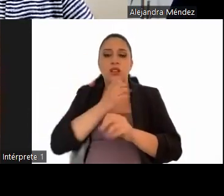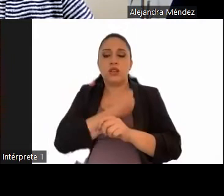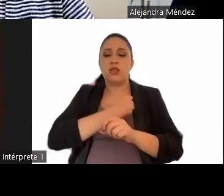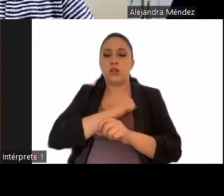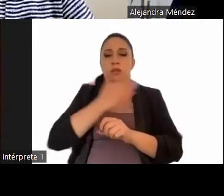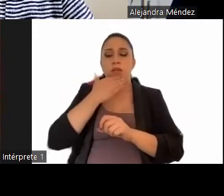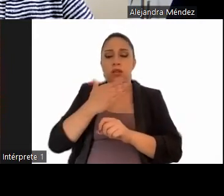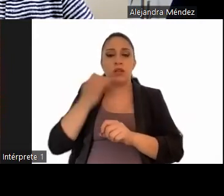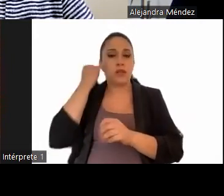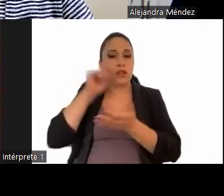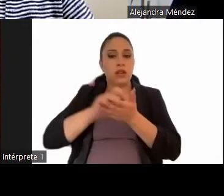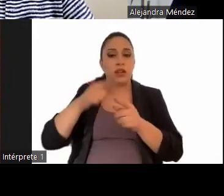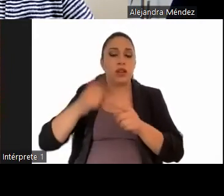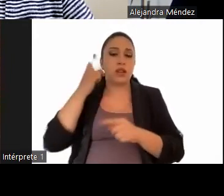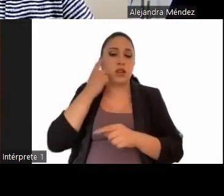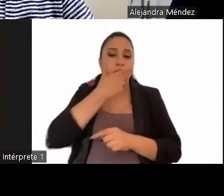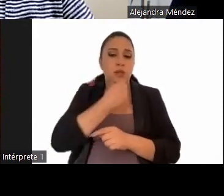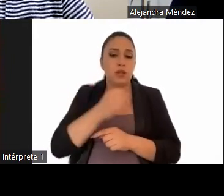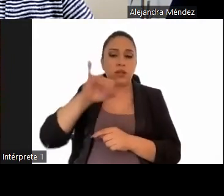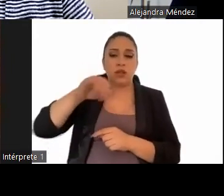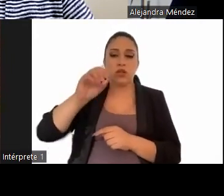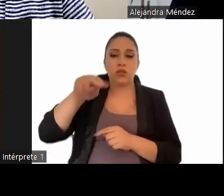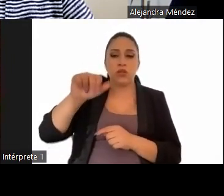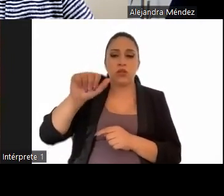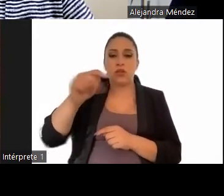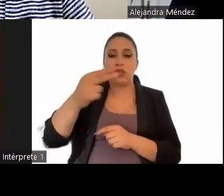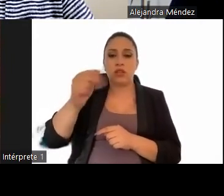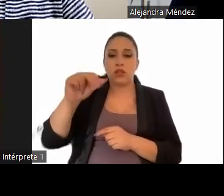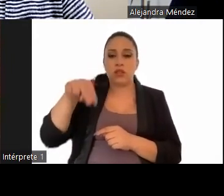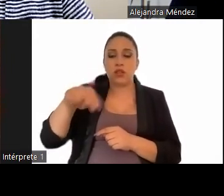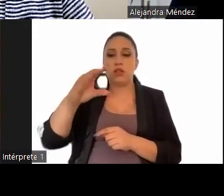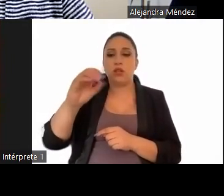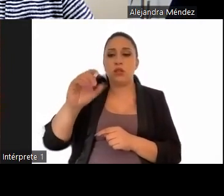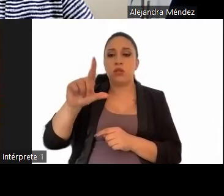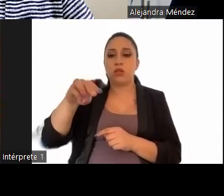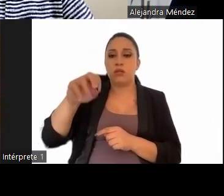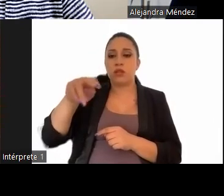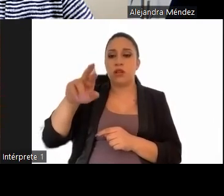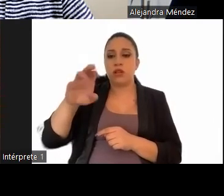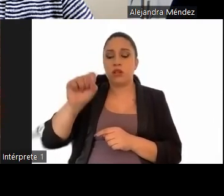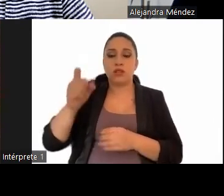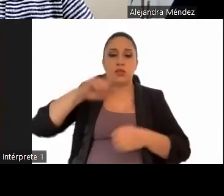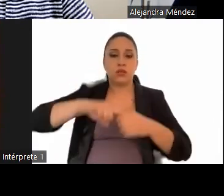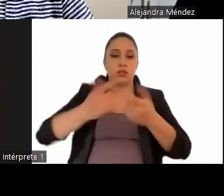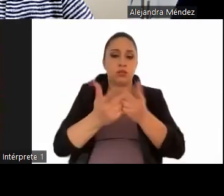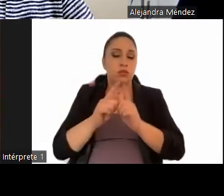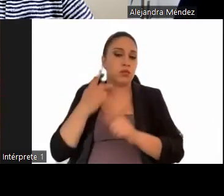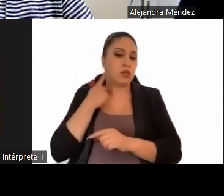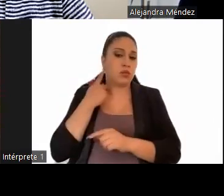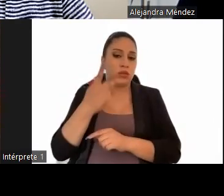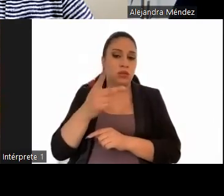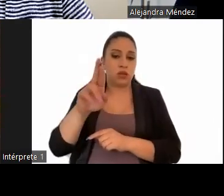presentado por el diputado Jonathan Colmenares del Grupo Parlamentario del Partido Revolucionario Institucional.